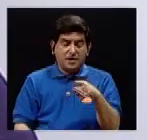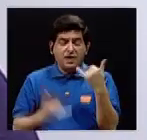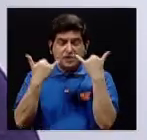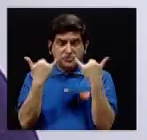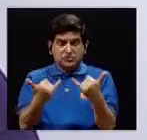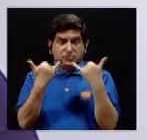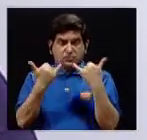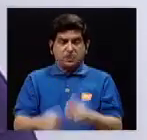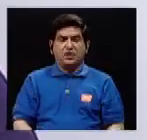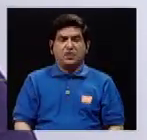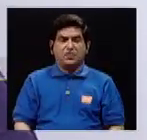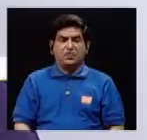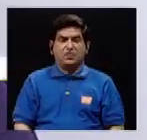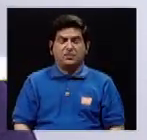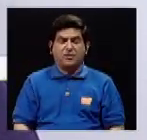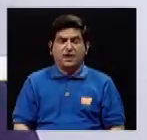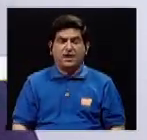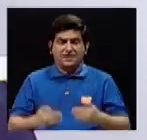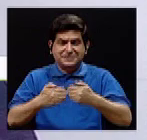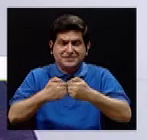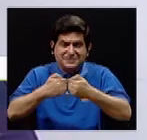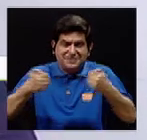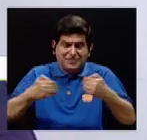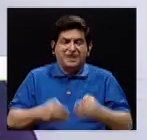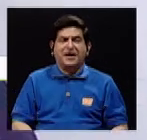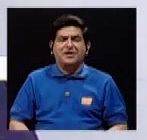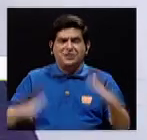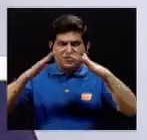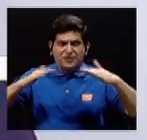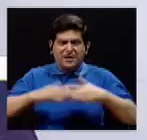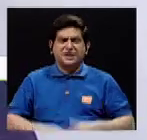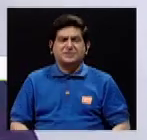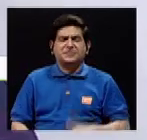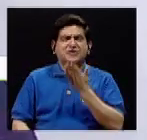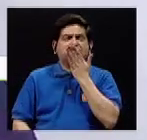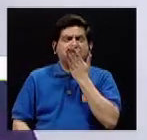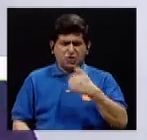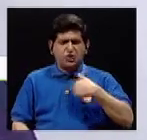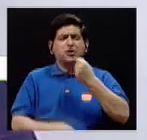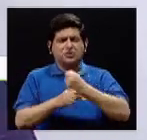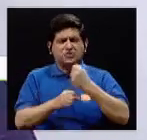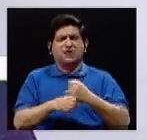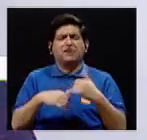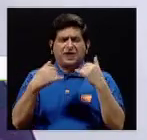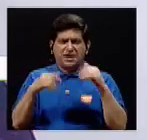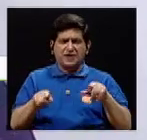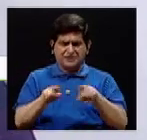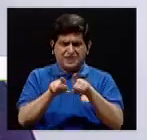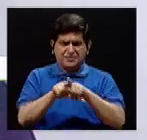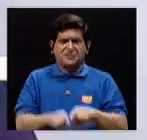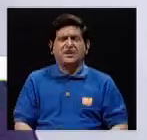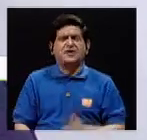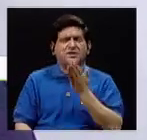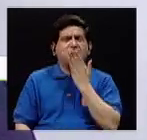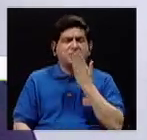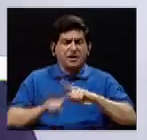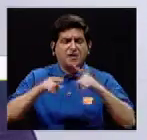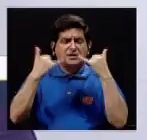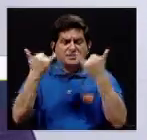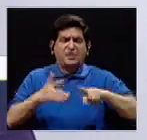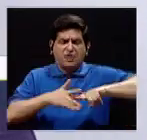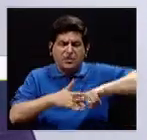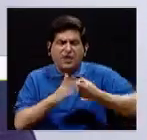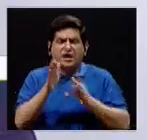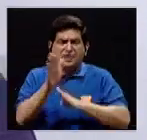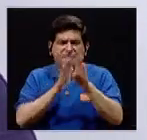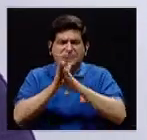ahora trasciende del ámbito indígena si yo he trabajado mucho tiempo con el entorno indígena pero ahora también quiero eh he empezado